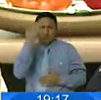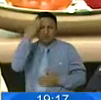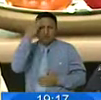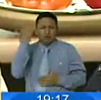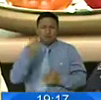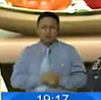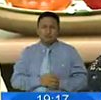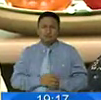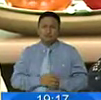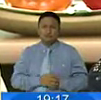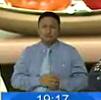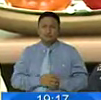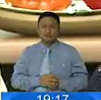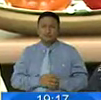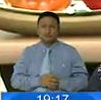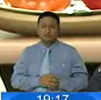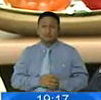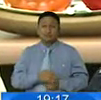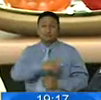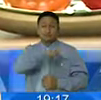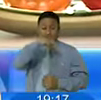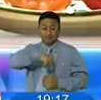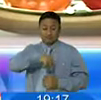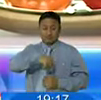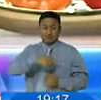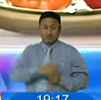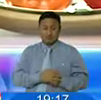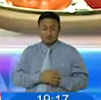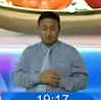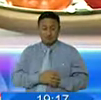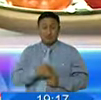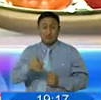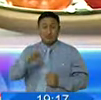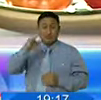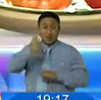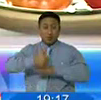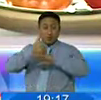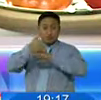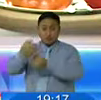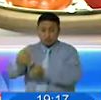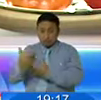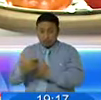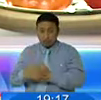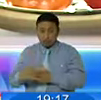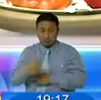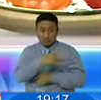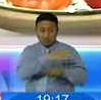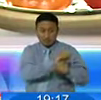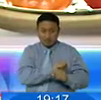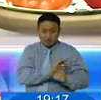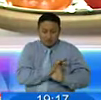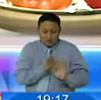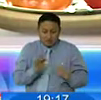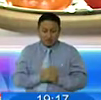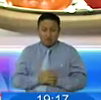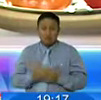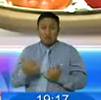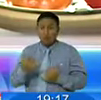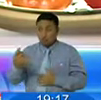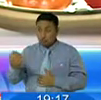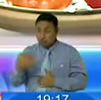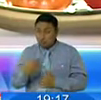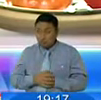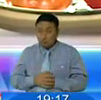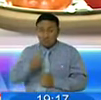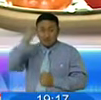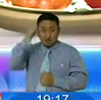investigación. A las partes que estamos en este caso no se nos ha informado absolutamente nada, y si ahora sé algo de lo que sucedió